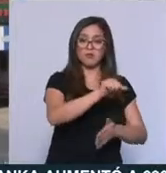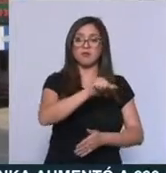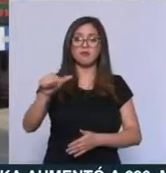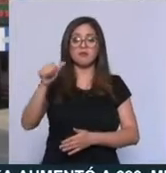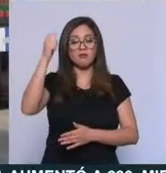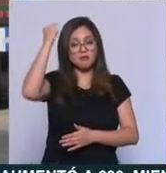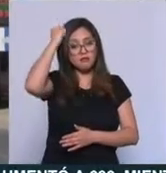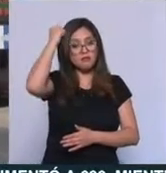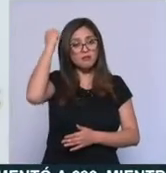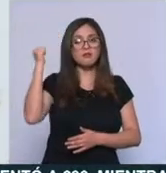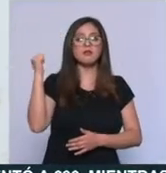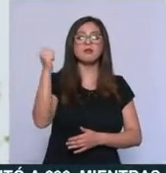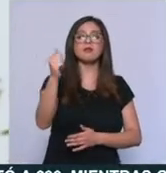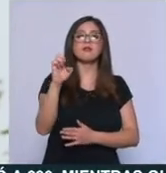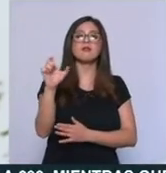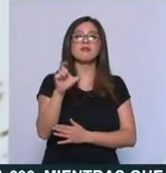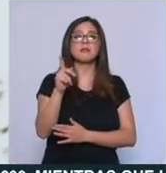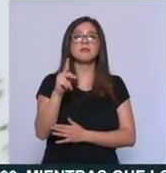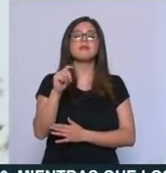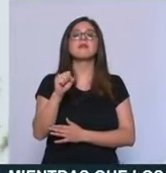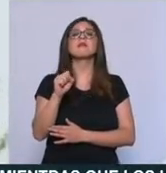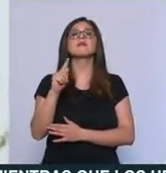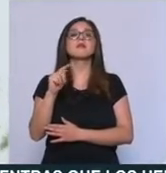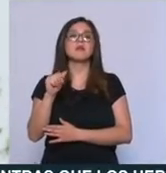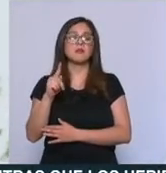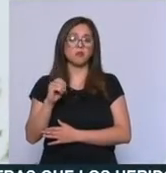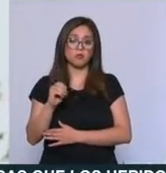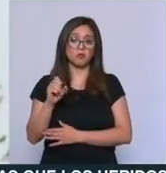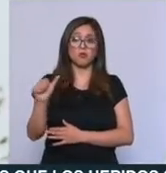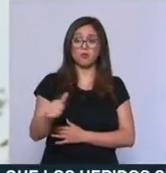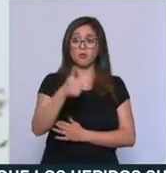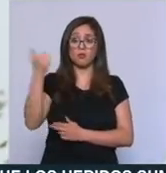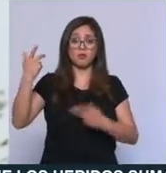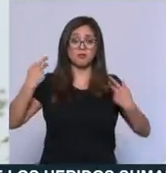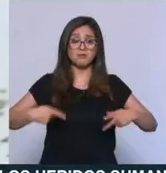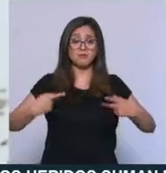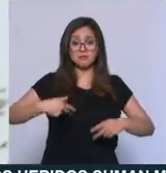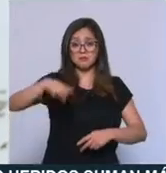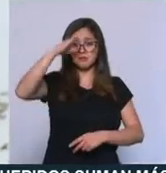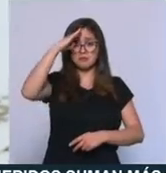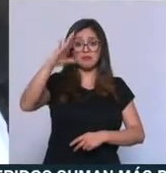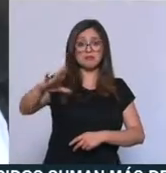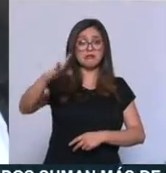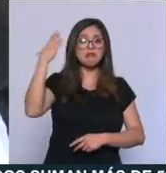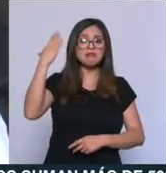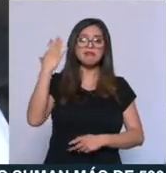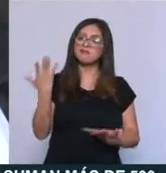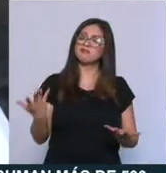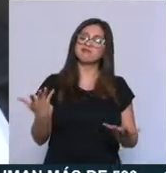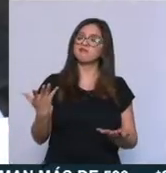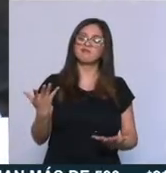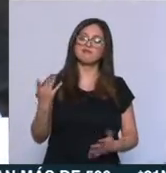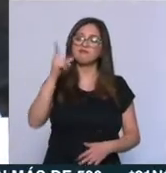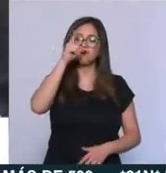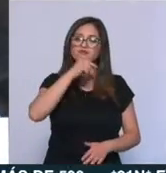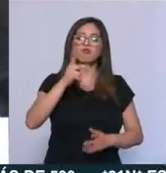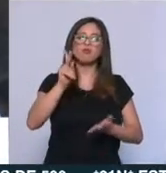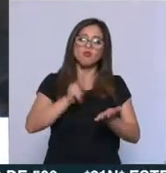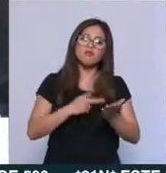Vía Express Tapo. Otros usuarios piensan que aumentar la velocidad es un retroceso. Sí,